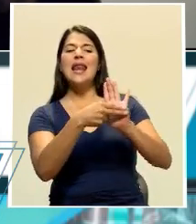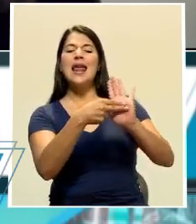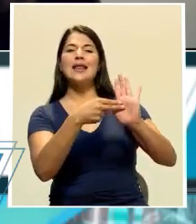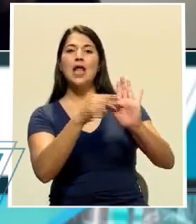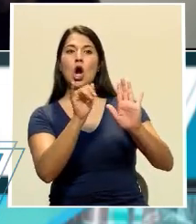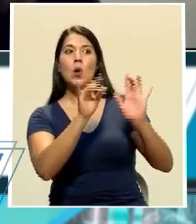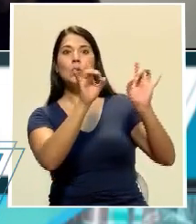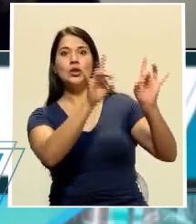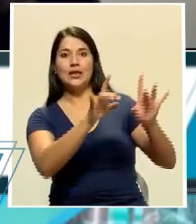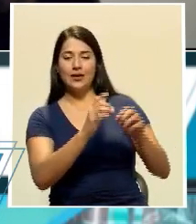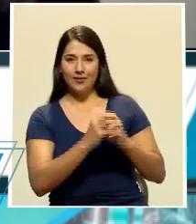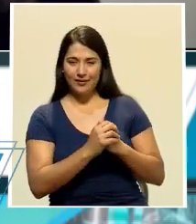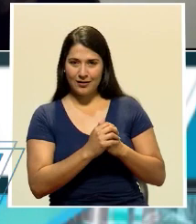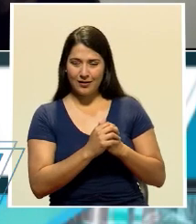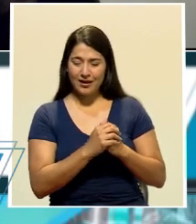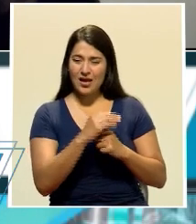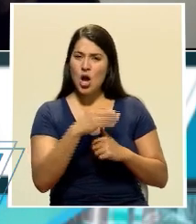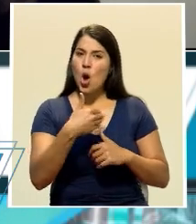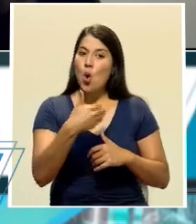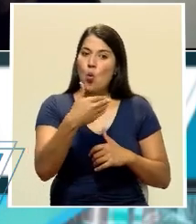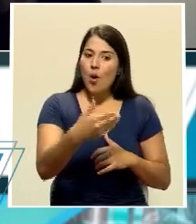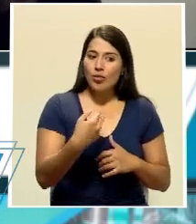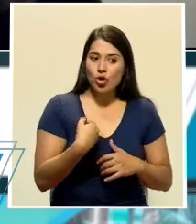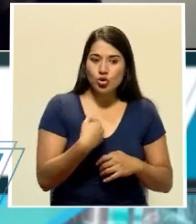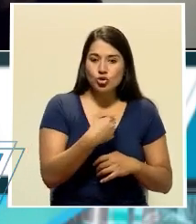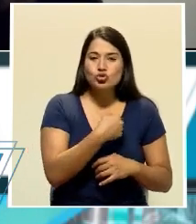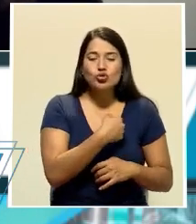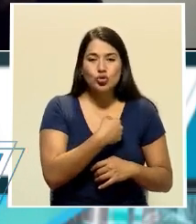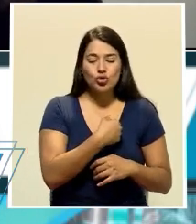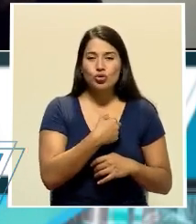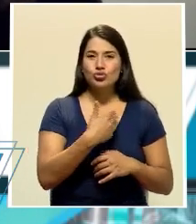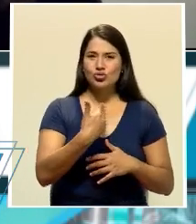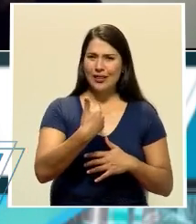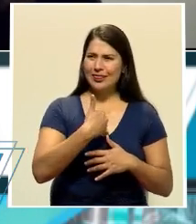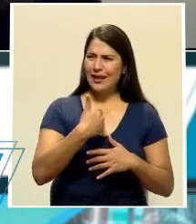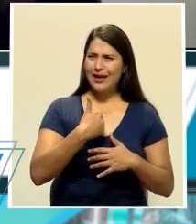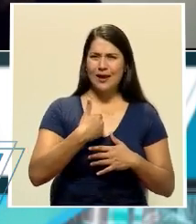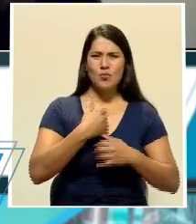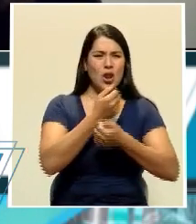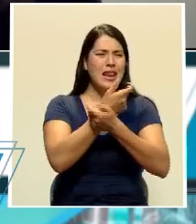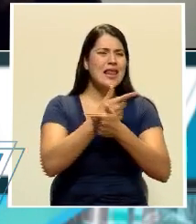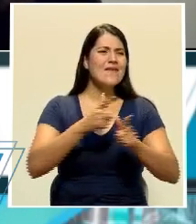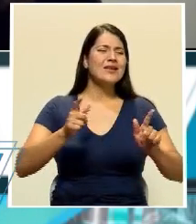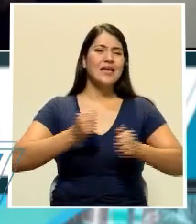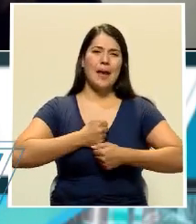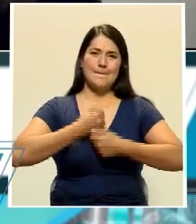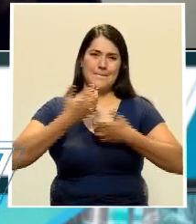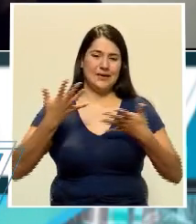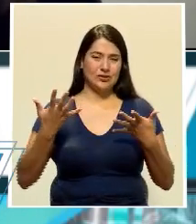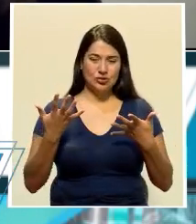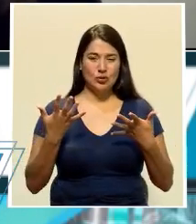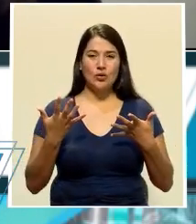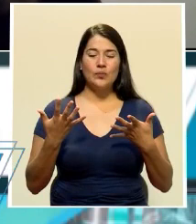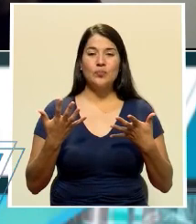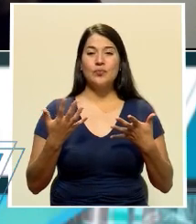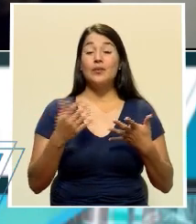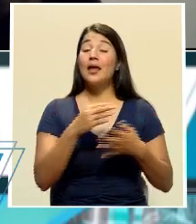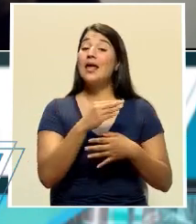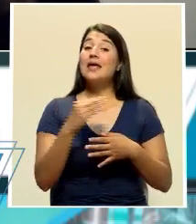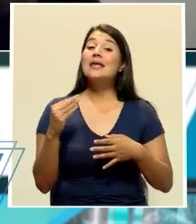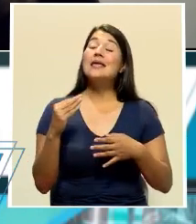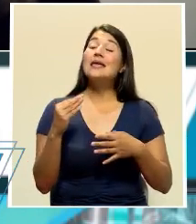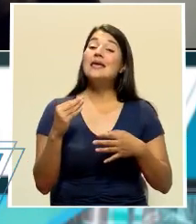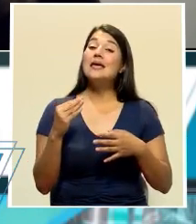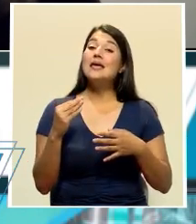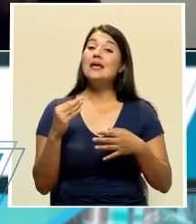cuando tenemos, como vos decís, una amplísima libertad de prensa, muy consolidada además en